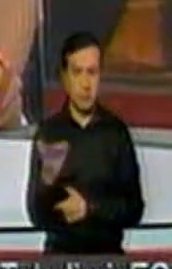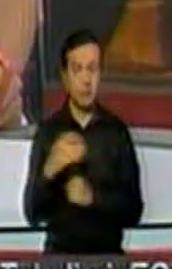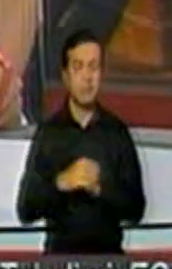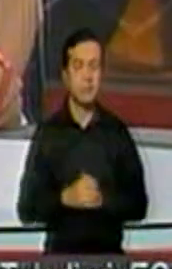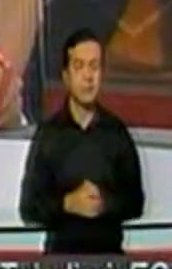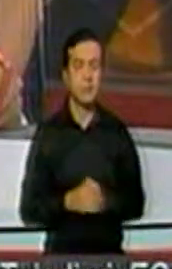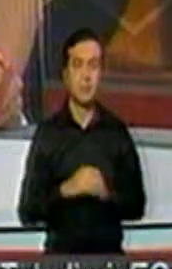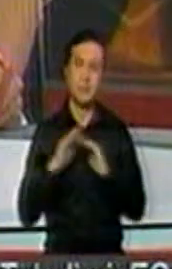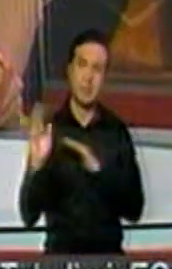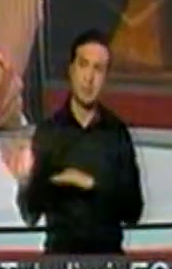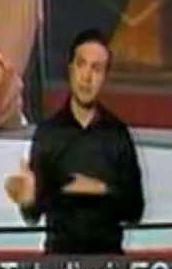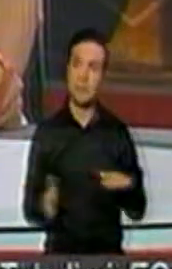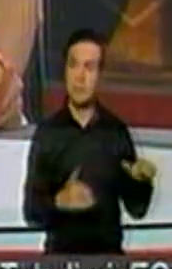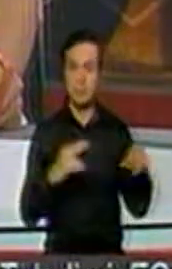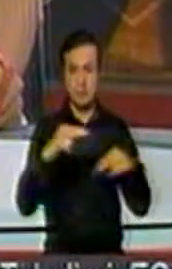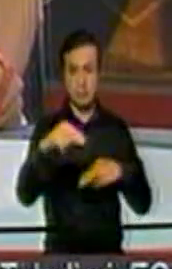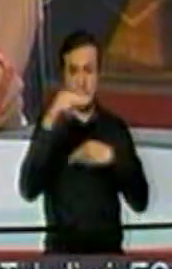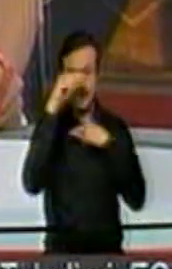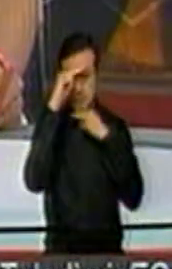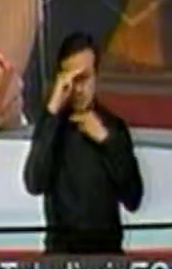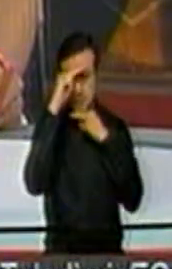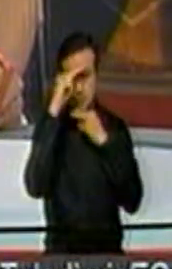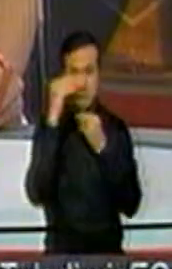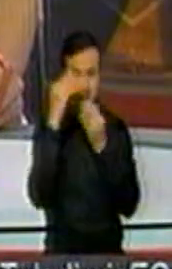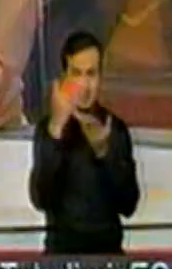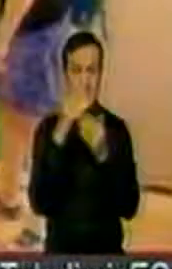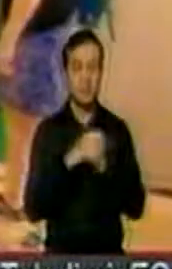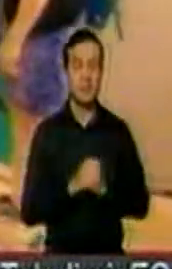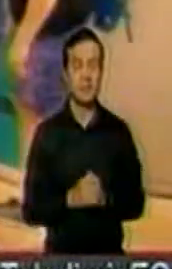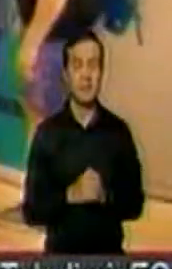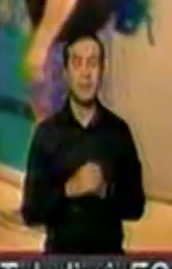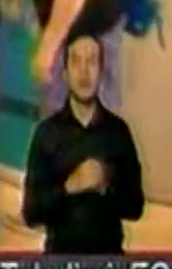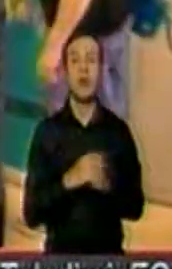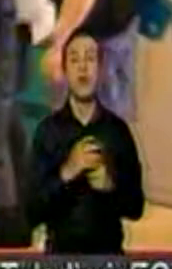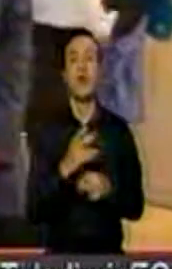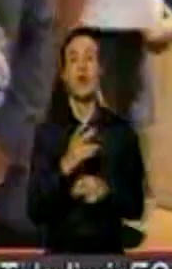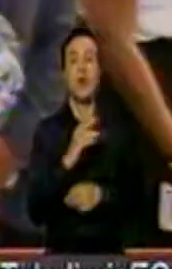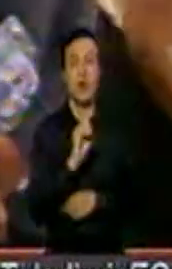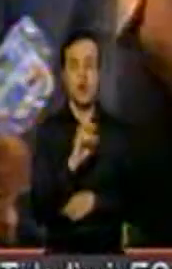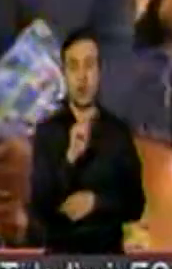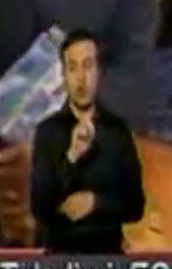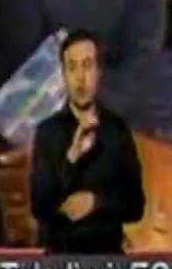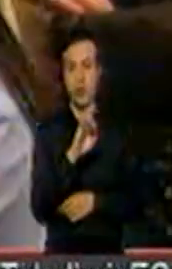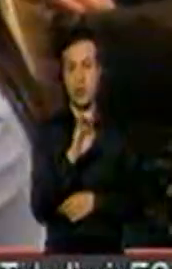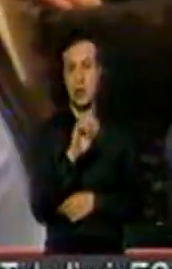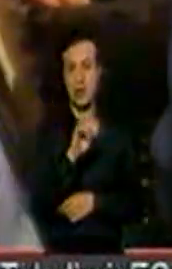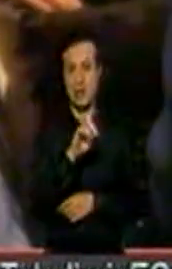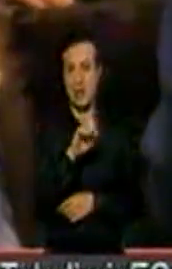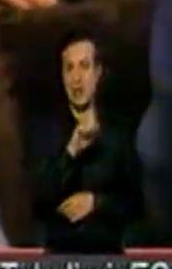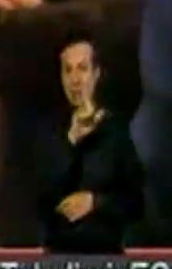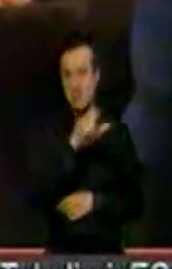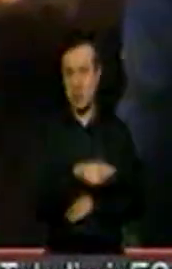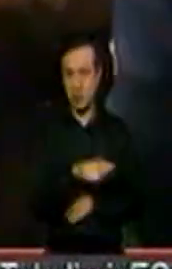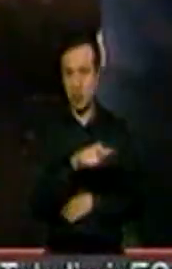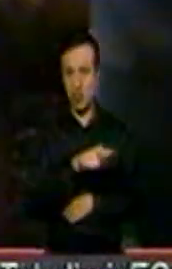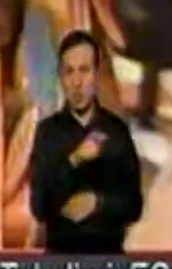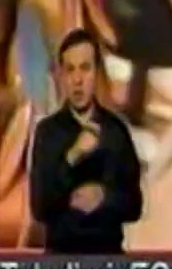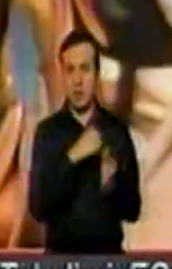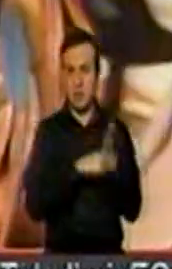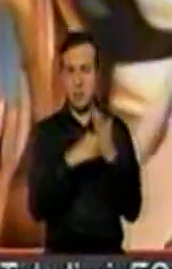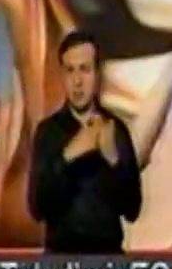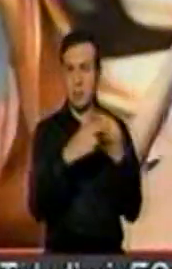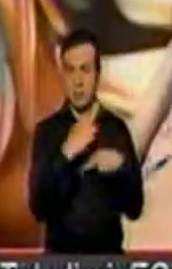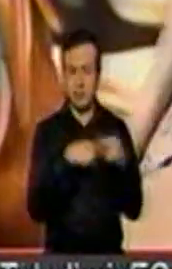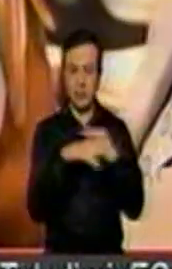En otras noticias, el ministro de la Producción, Comercio Exterior, Inversiones y Pesca, Iván Montaneda, se reunió en Nueva York con